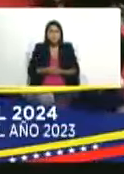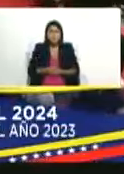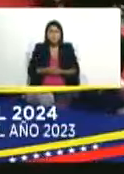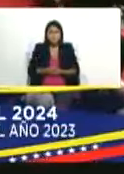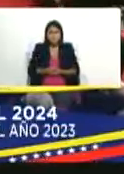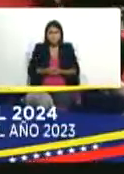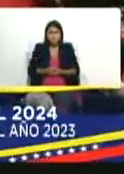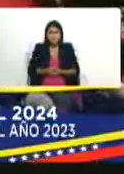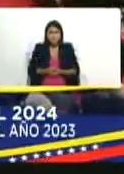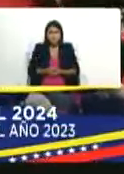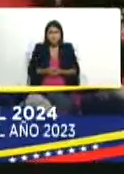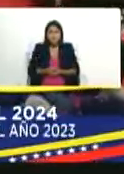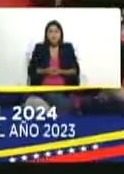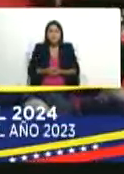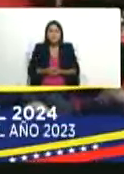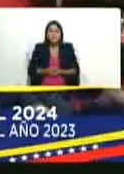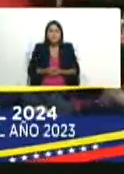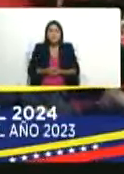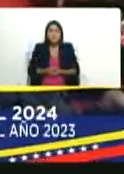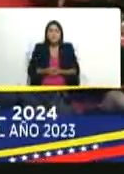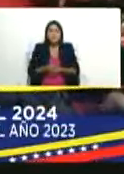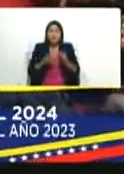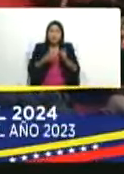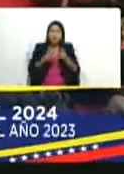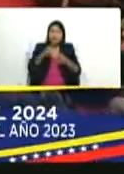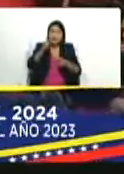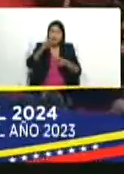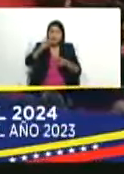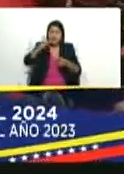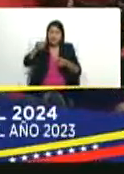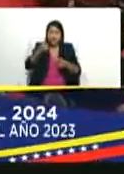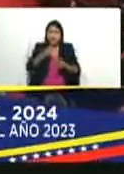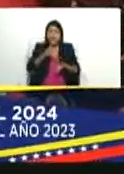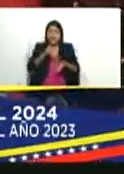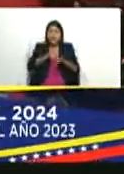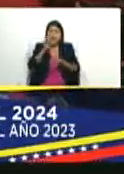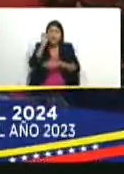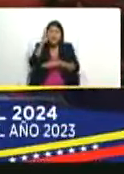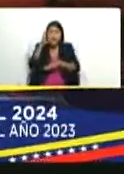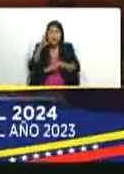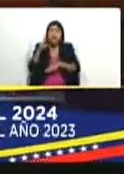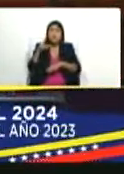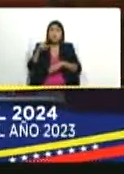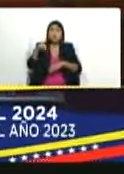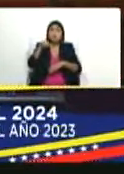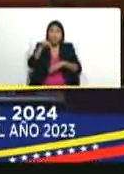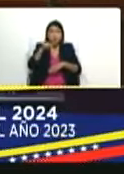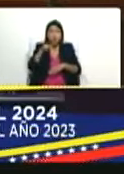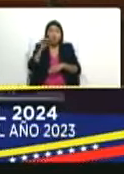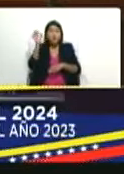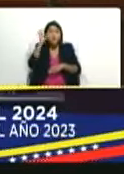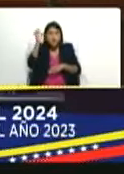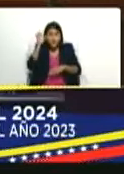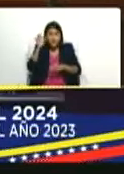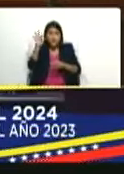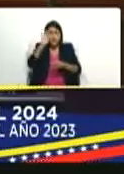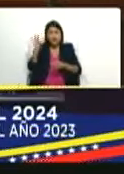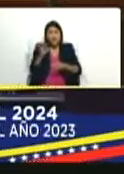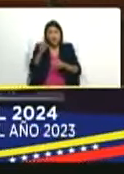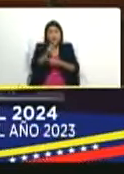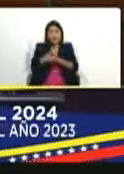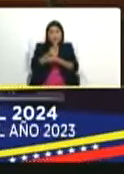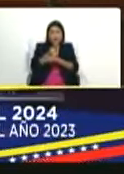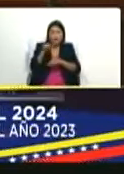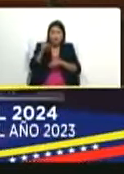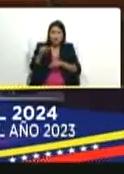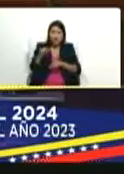En tal sentido, el Tribunal Supremo de Justicia participó en la Asamblea General del Consejo Federal de Gobierno en defensa de